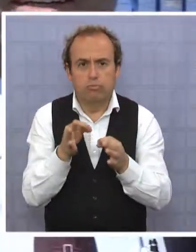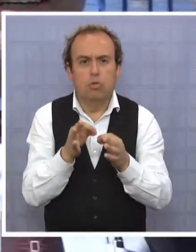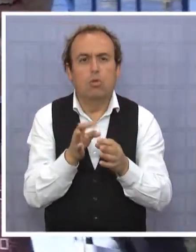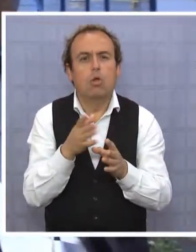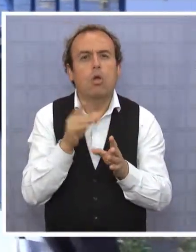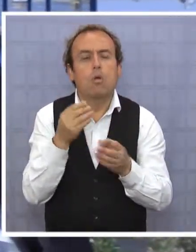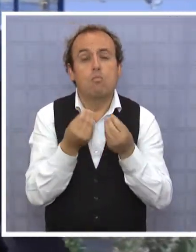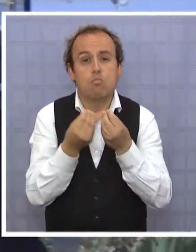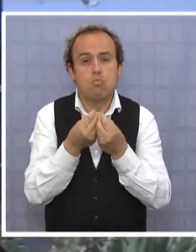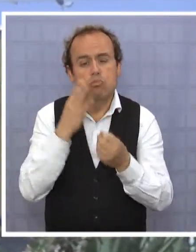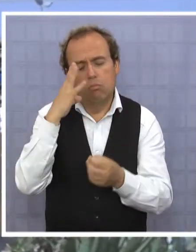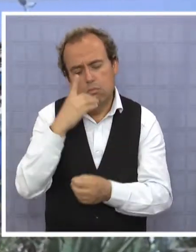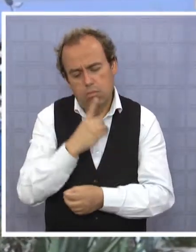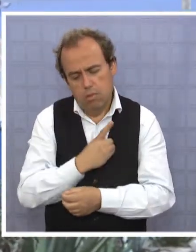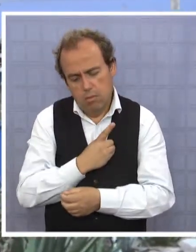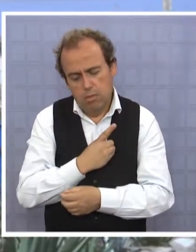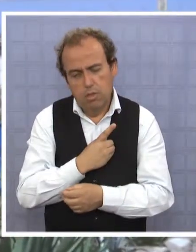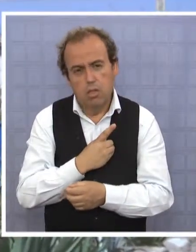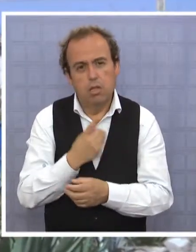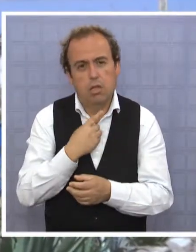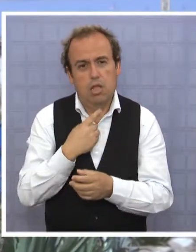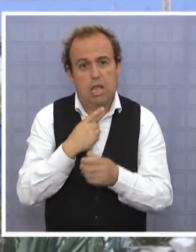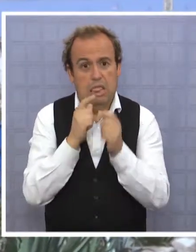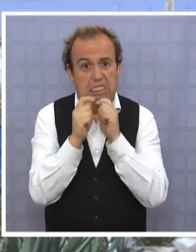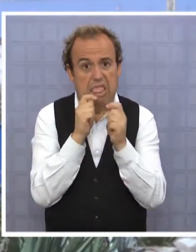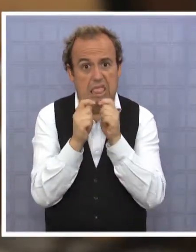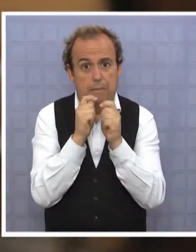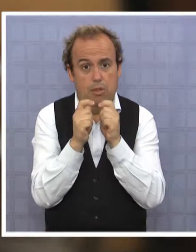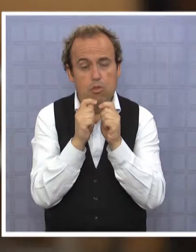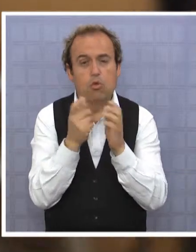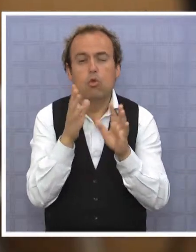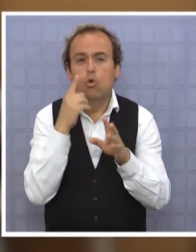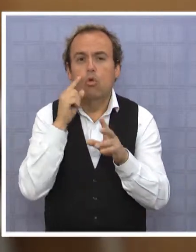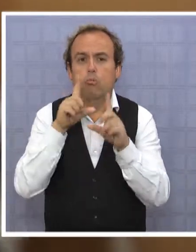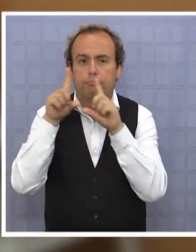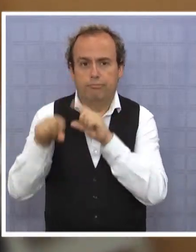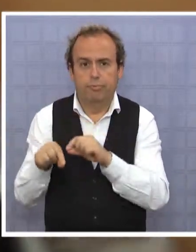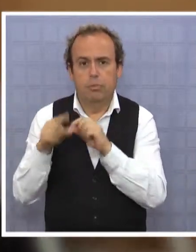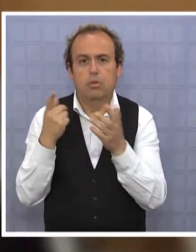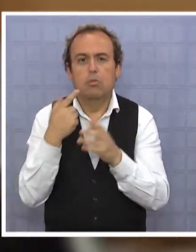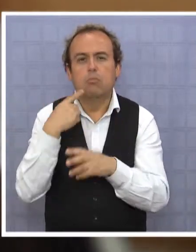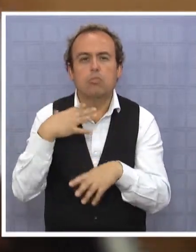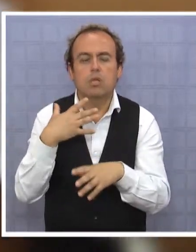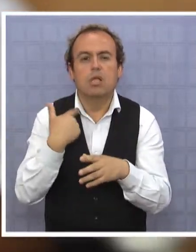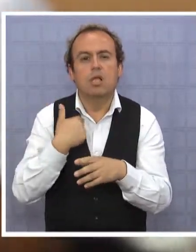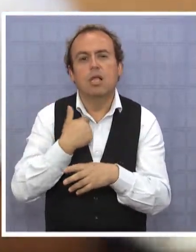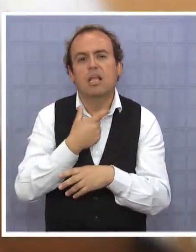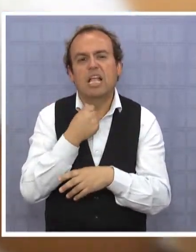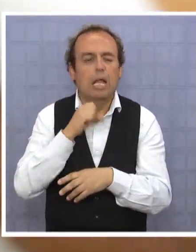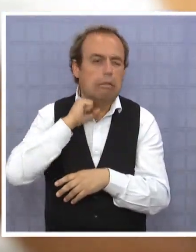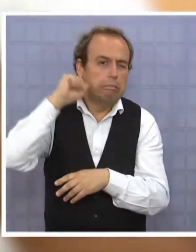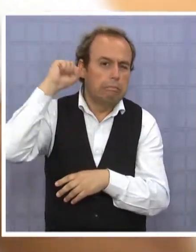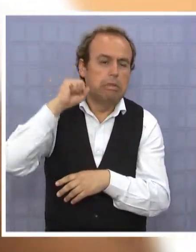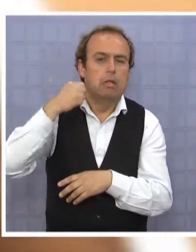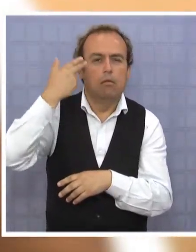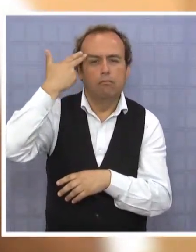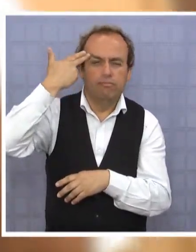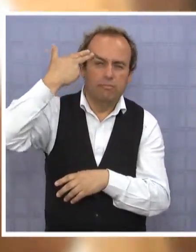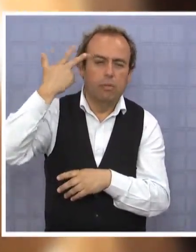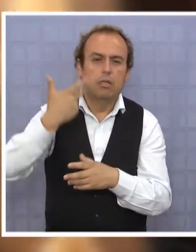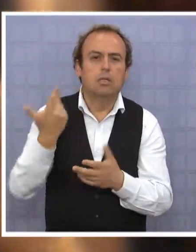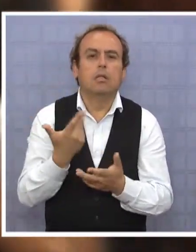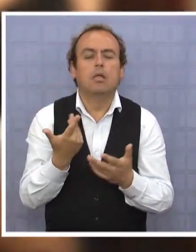comprobado que las personas con tendencia depresiva que siguen algún tipo de tratamiento disminuyen de manera importante sus intenciones de quitarse la vida